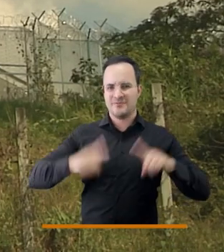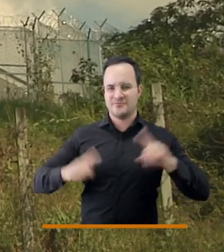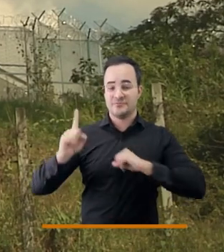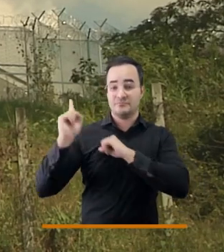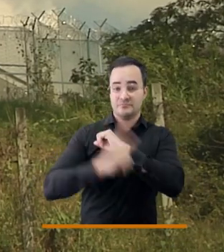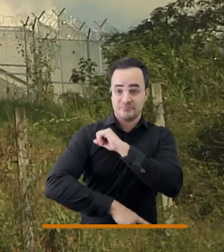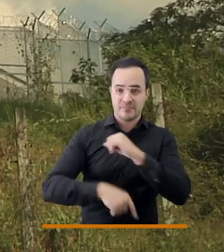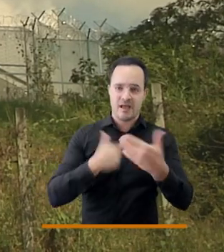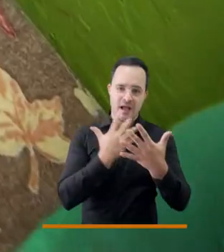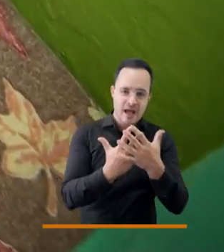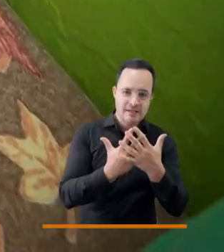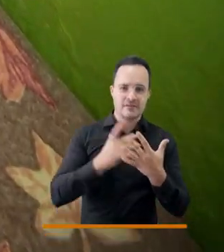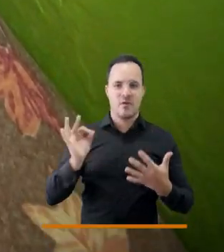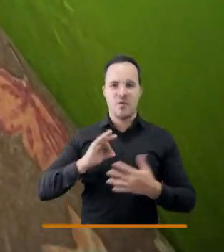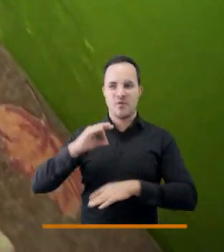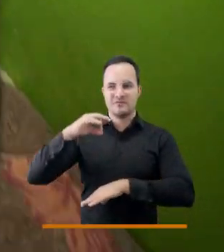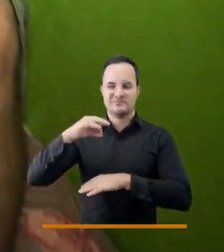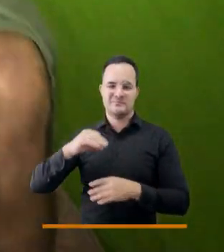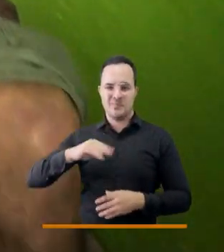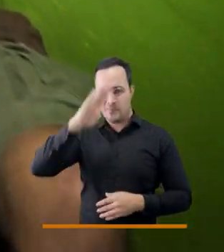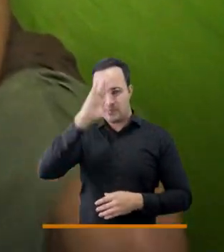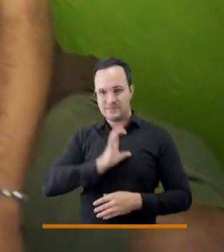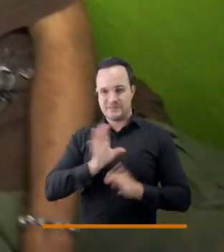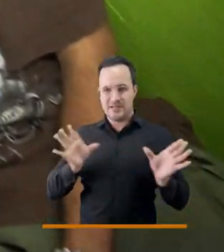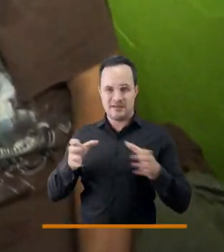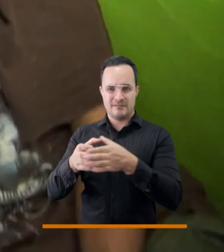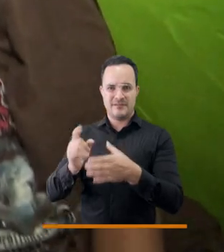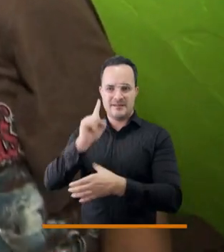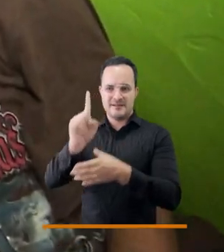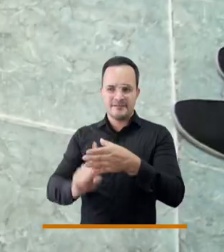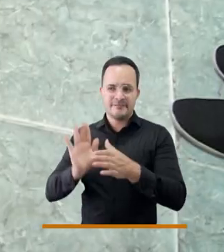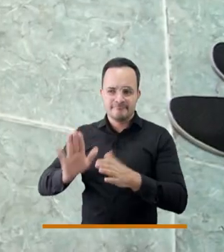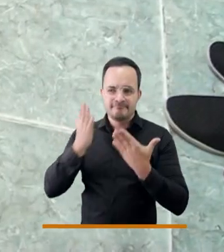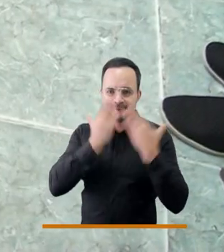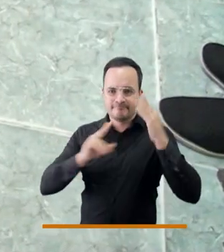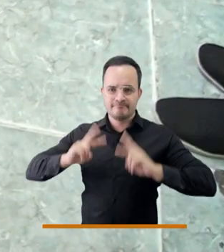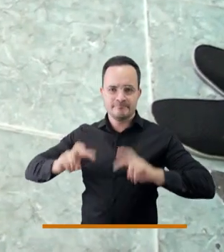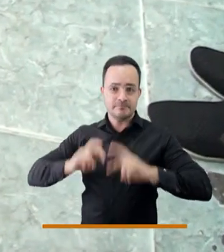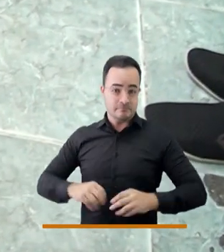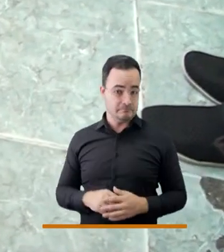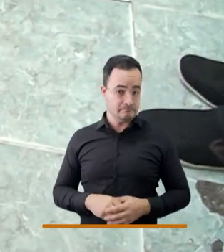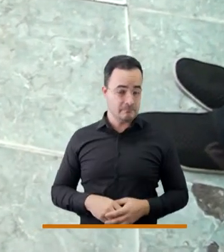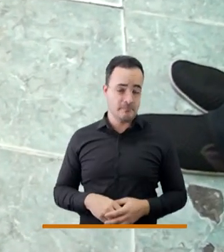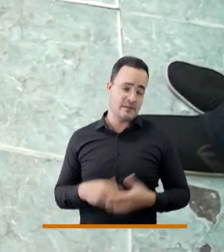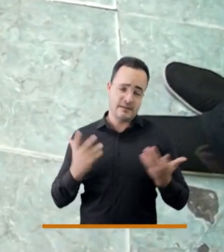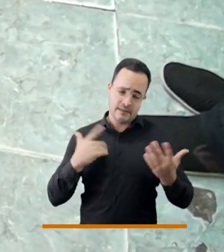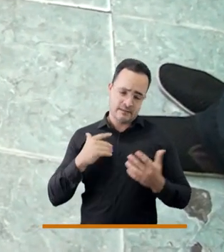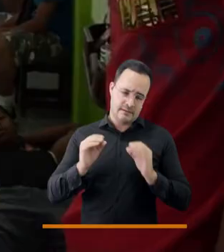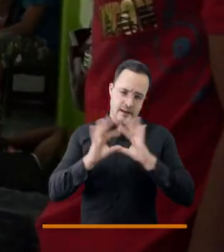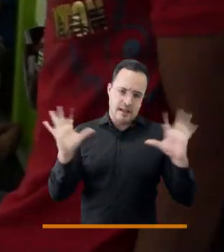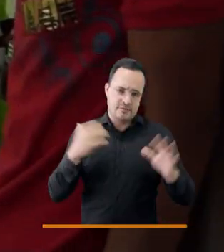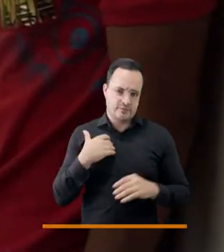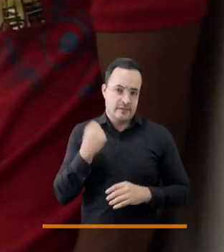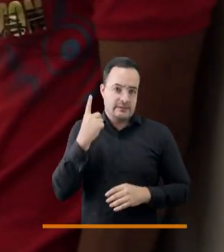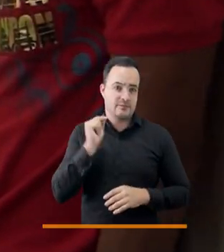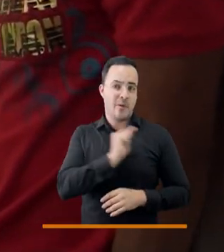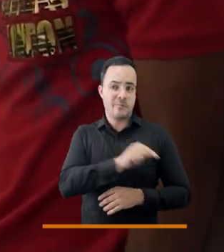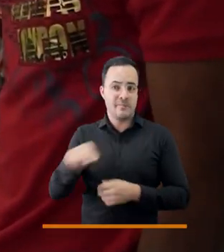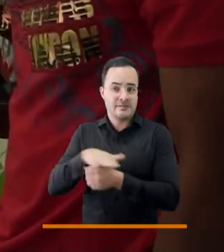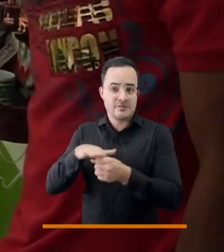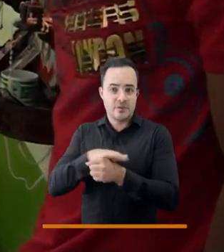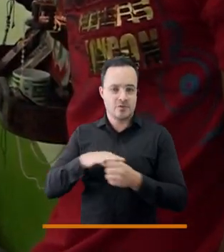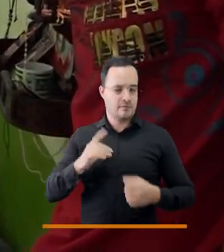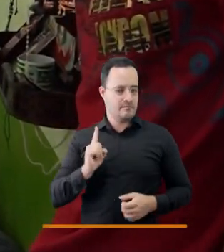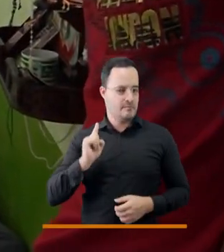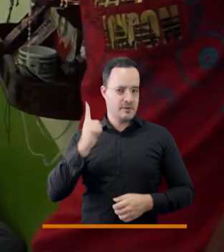y estaciones de policía. Eso, pues, obviamente es un tema que no se discute en materia de derechos humanos, la dignidad humana que hay que